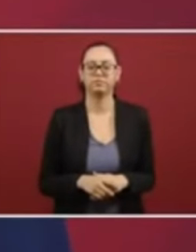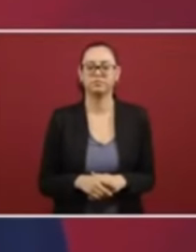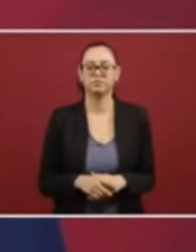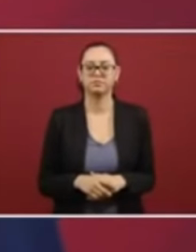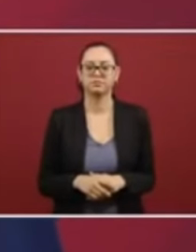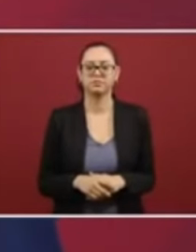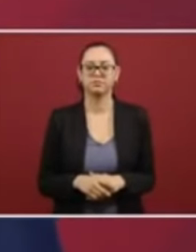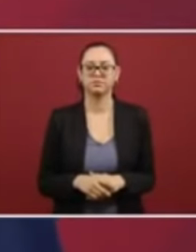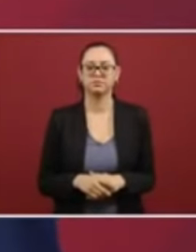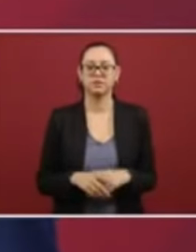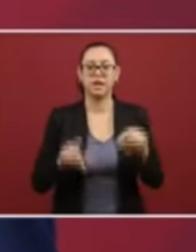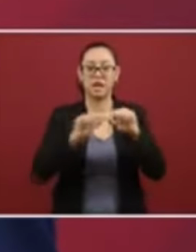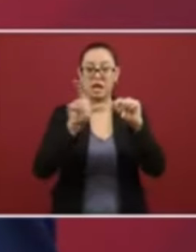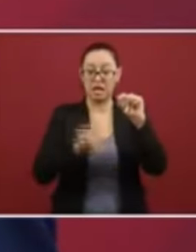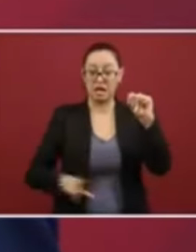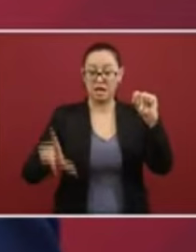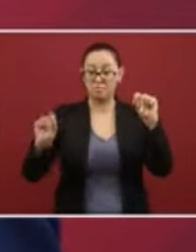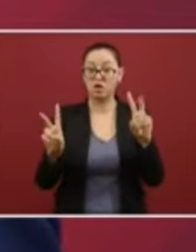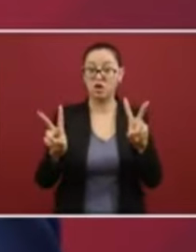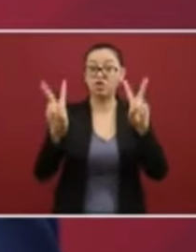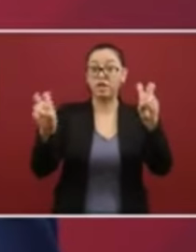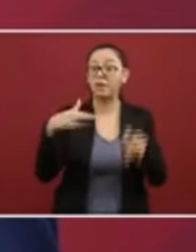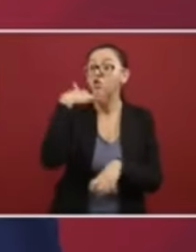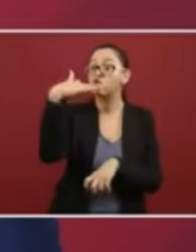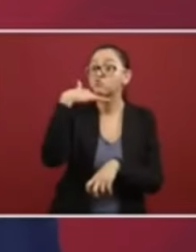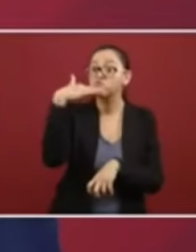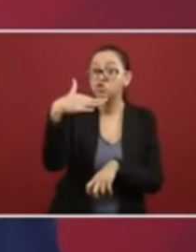no era delito grave la corrupción.